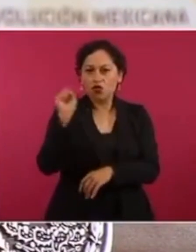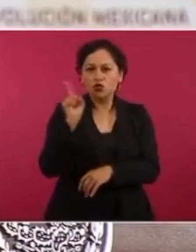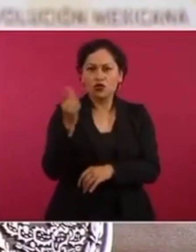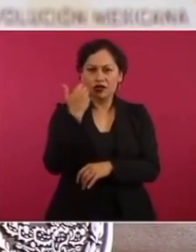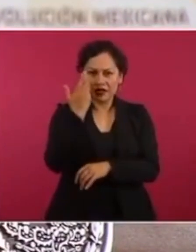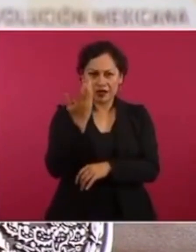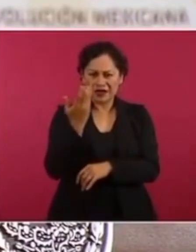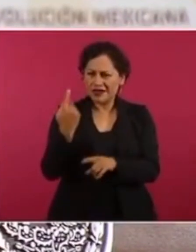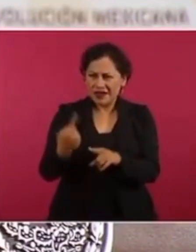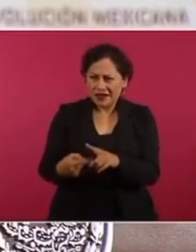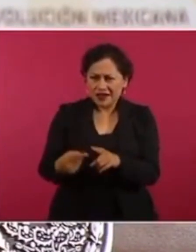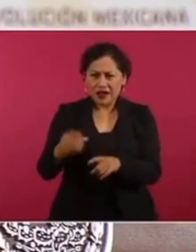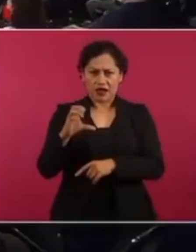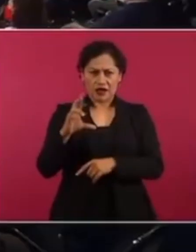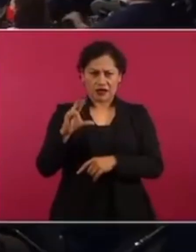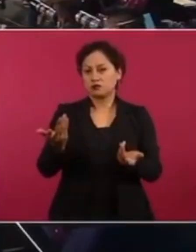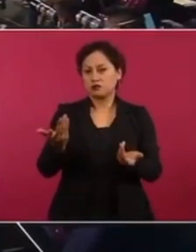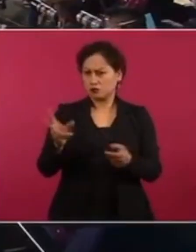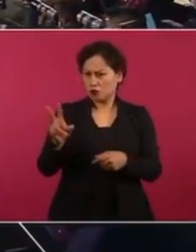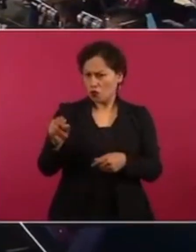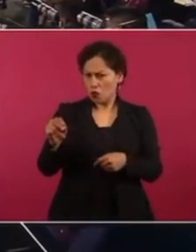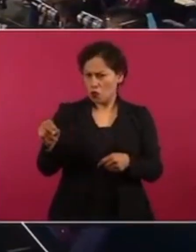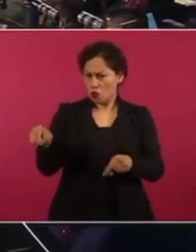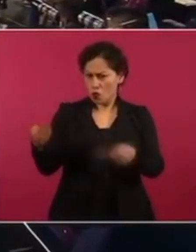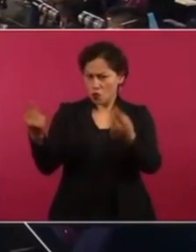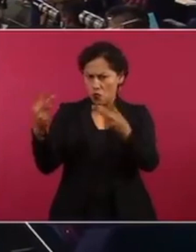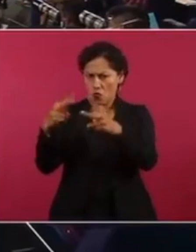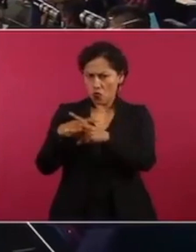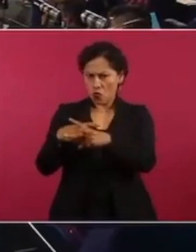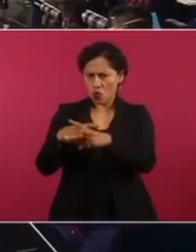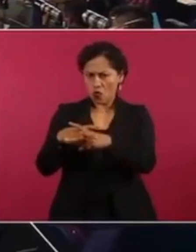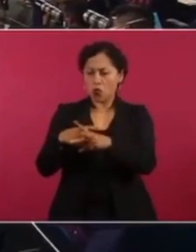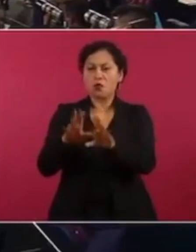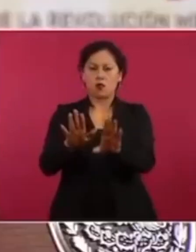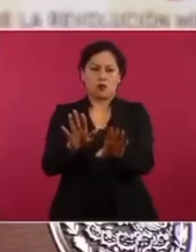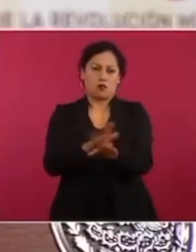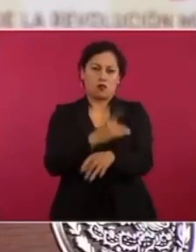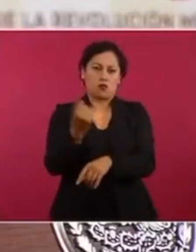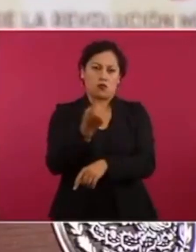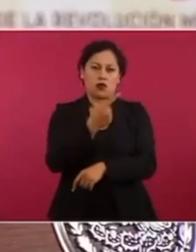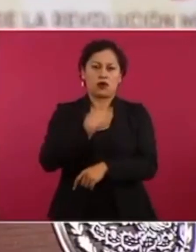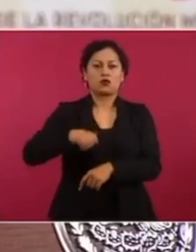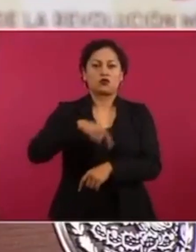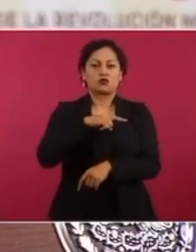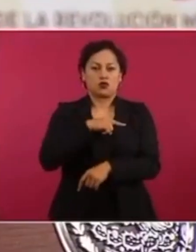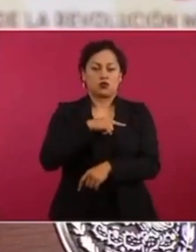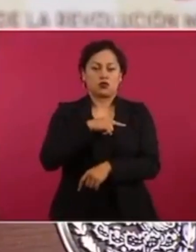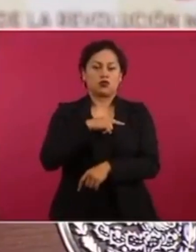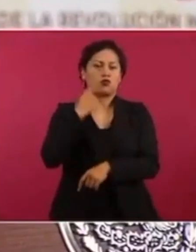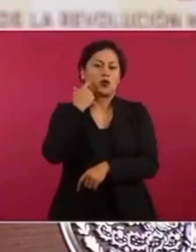Cristian nodal porque nosotros no queremos hacerle un desaire a